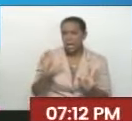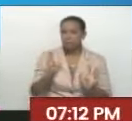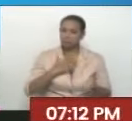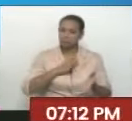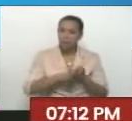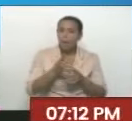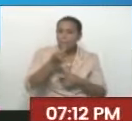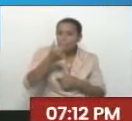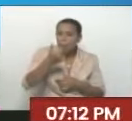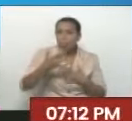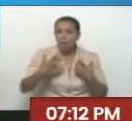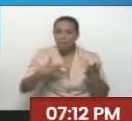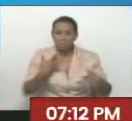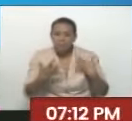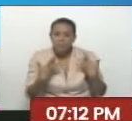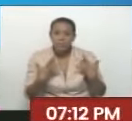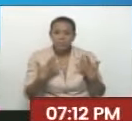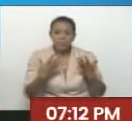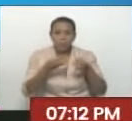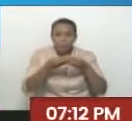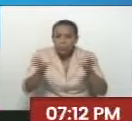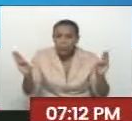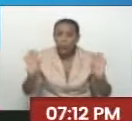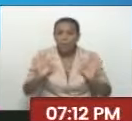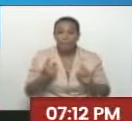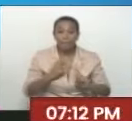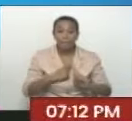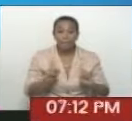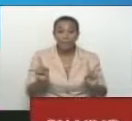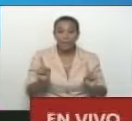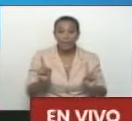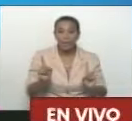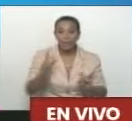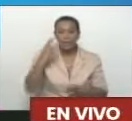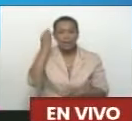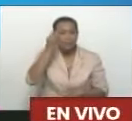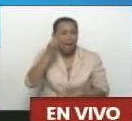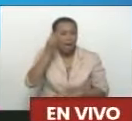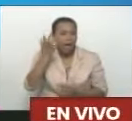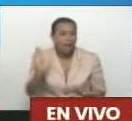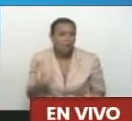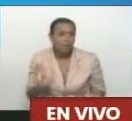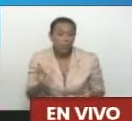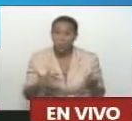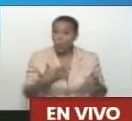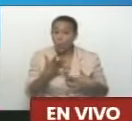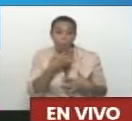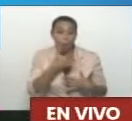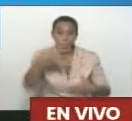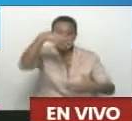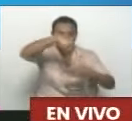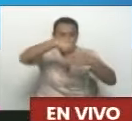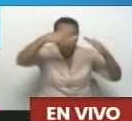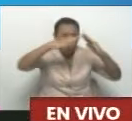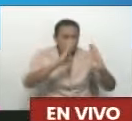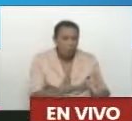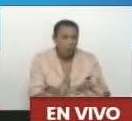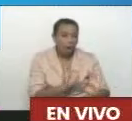poca actividad pública, pero ustedes que saben qué sucede cuando uno no tiene actividad pública,